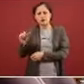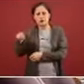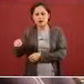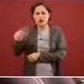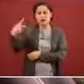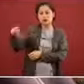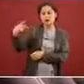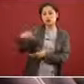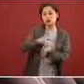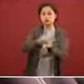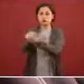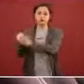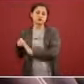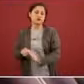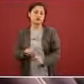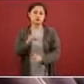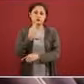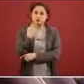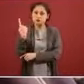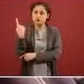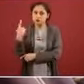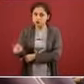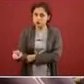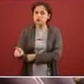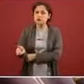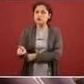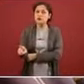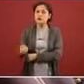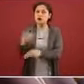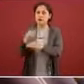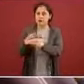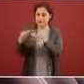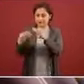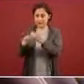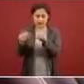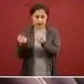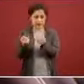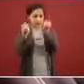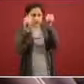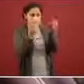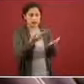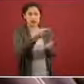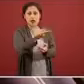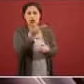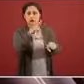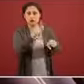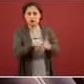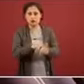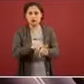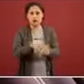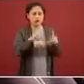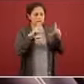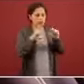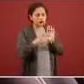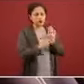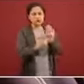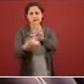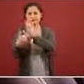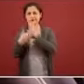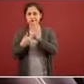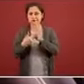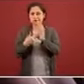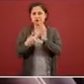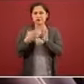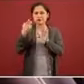denunciado que estos insumos que les llegaron de personal médico pues es de mala calidad. Incluso ellos han puesto algunas fotos donde estas batas son